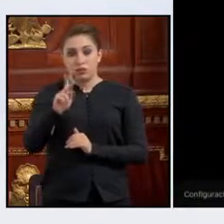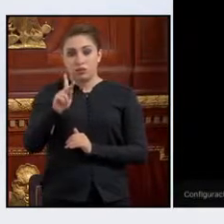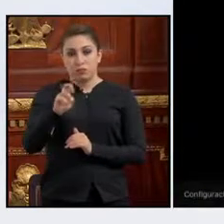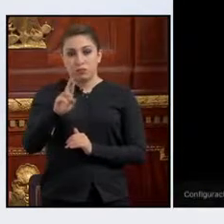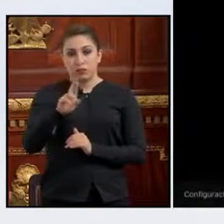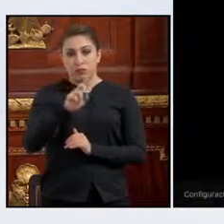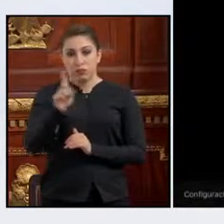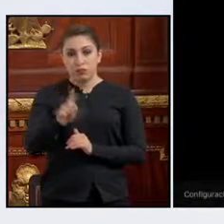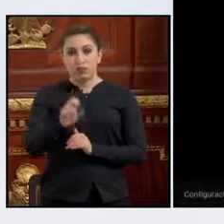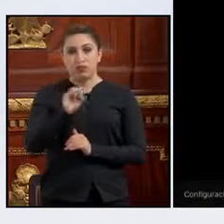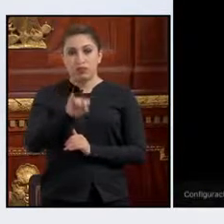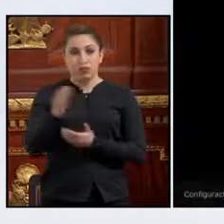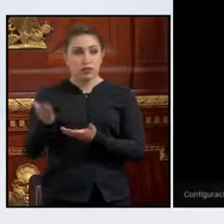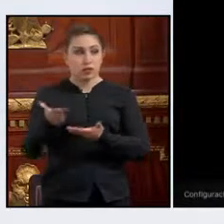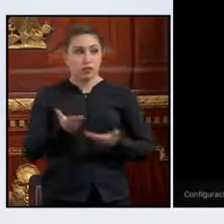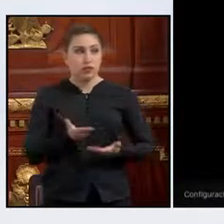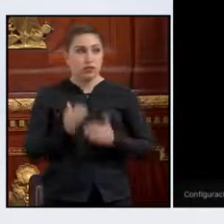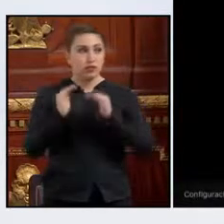presente.